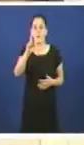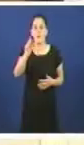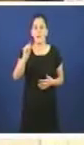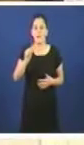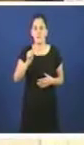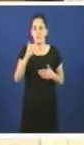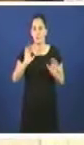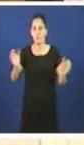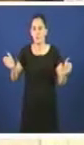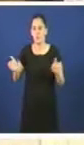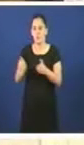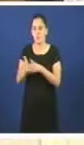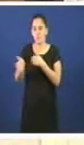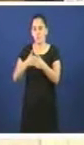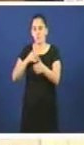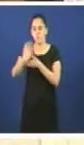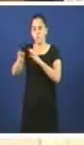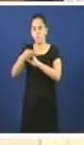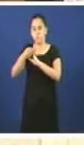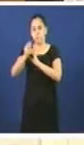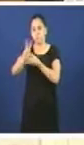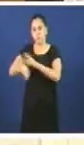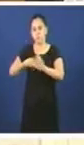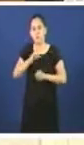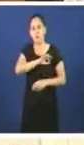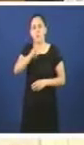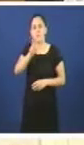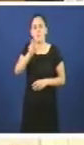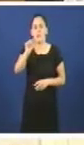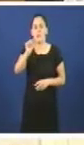autor de menta el grupo parlamentario popular señor bahamonde